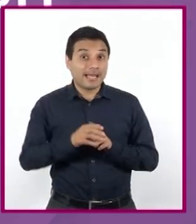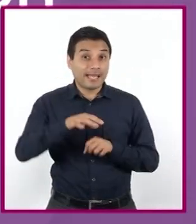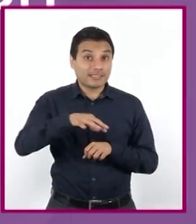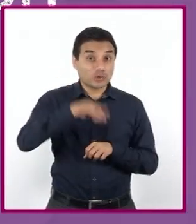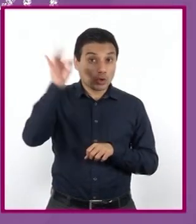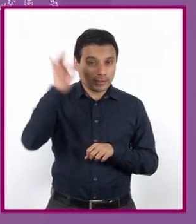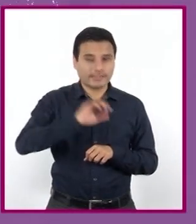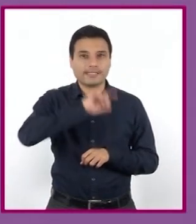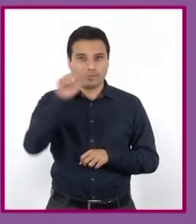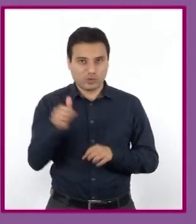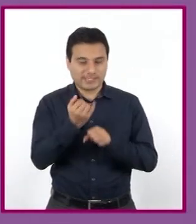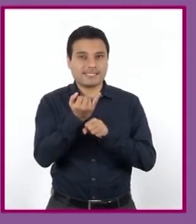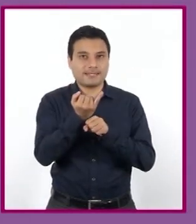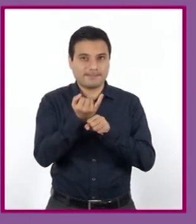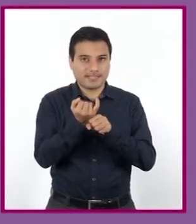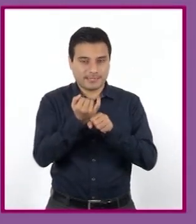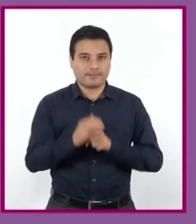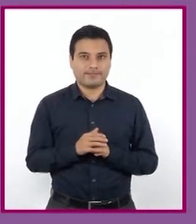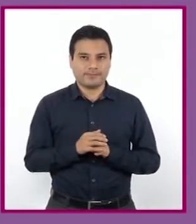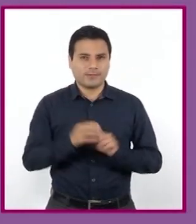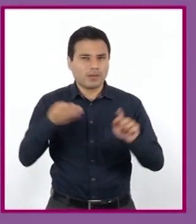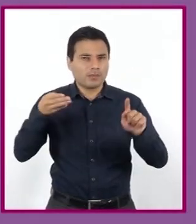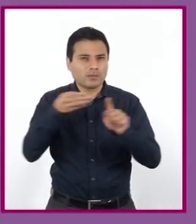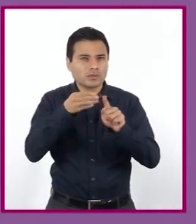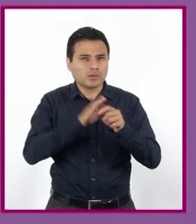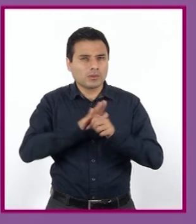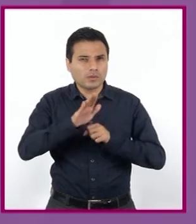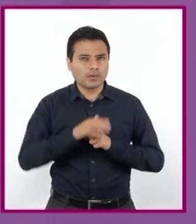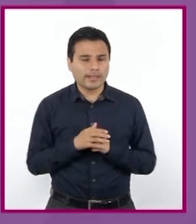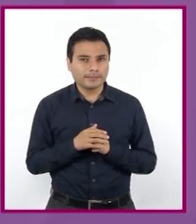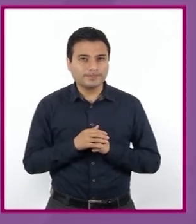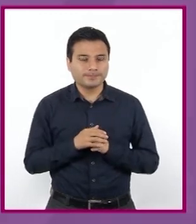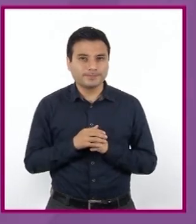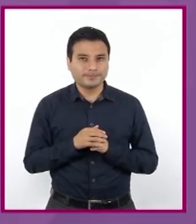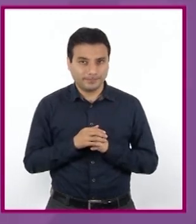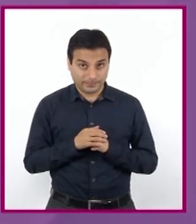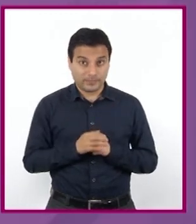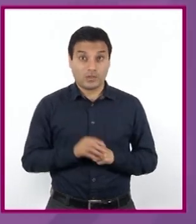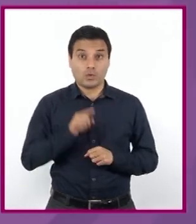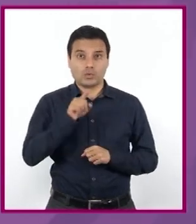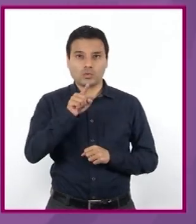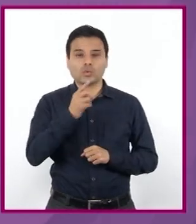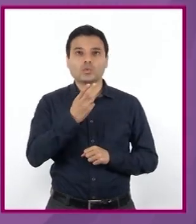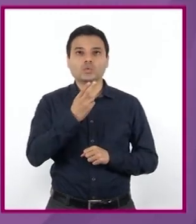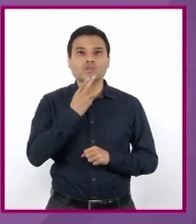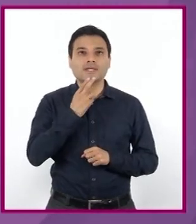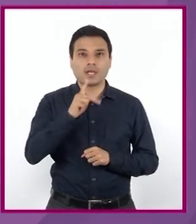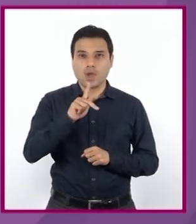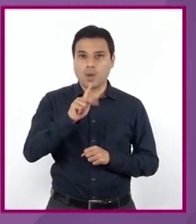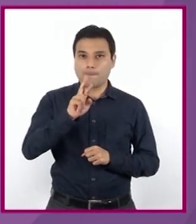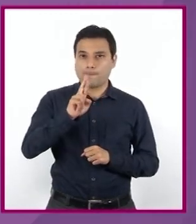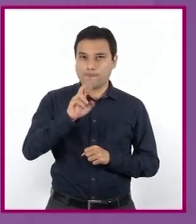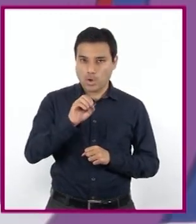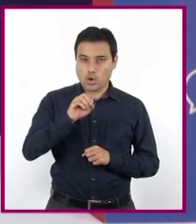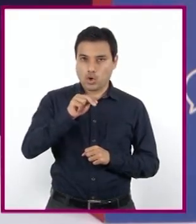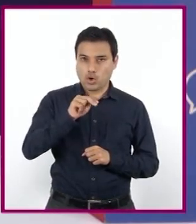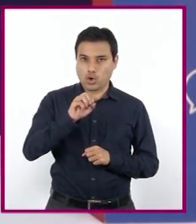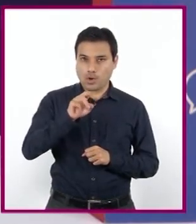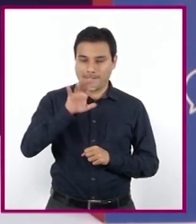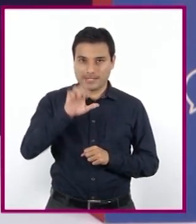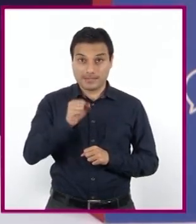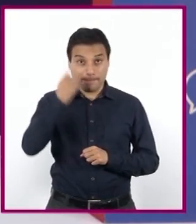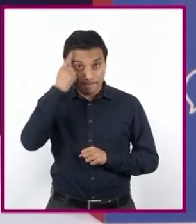pequeña investigación, con el propósito de identificar el uso de pronombres como recurso para evitar la